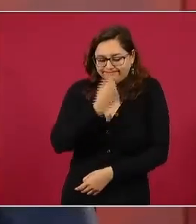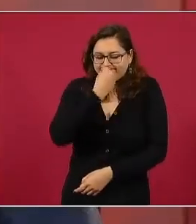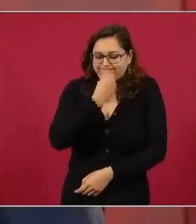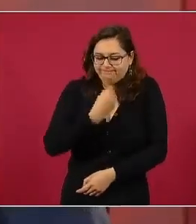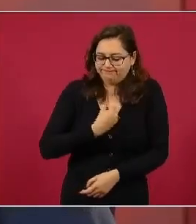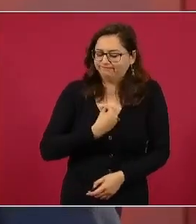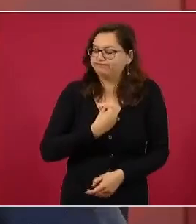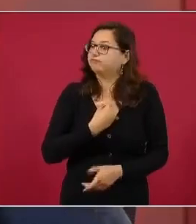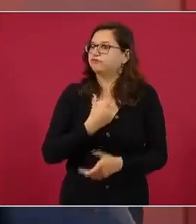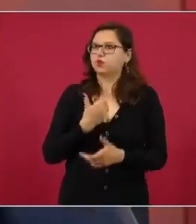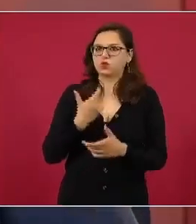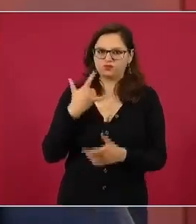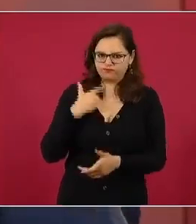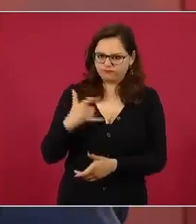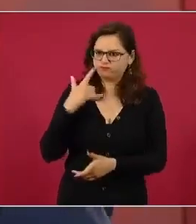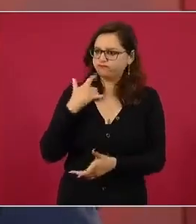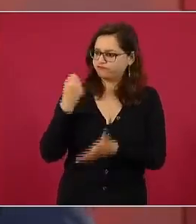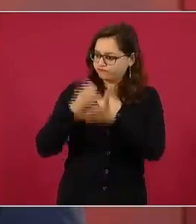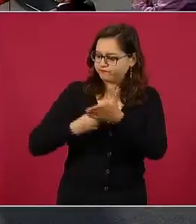¿Cuántas